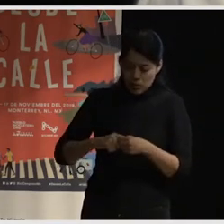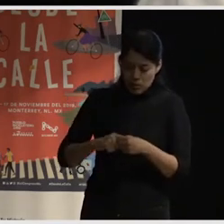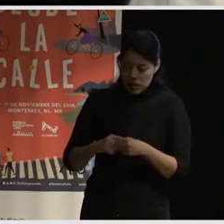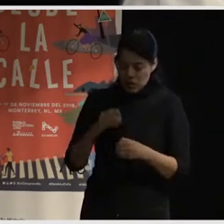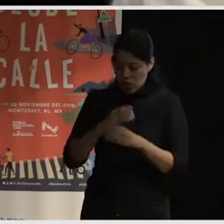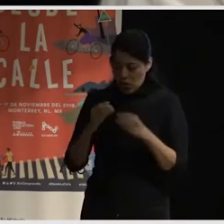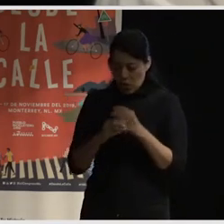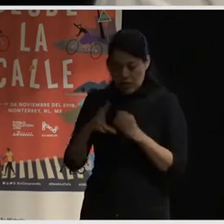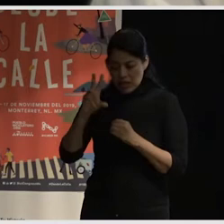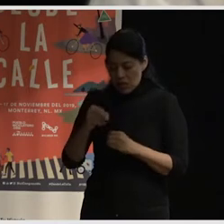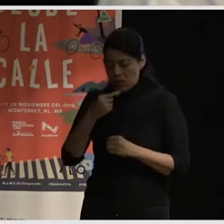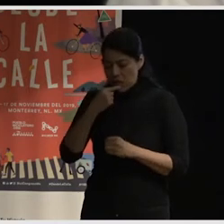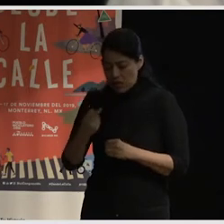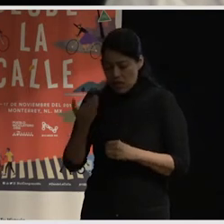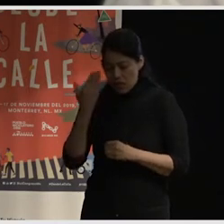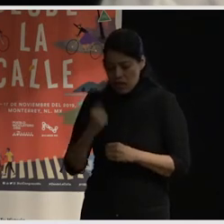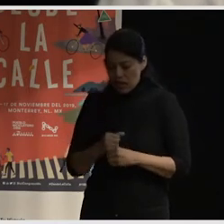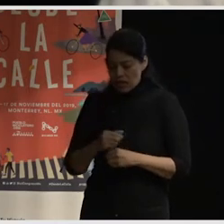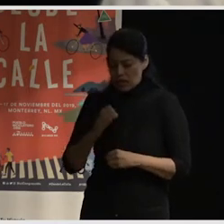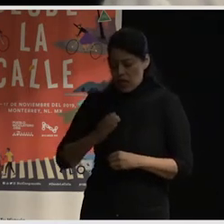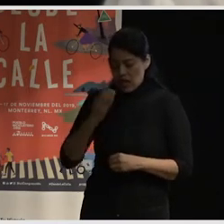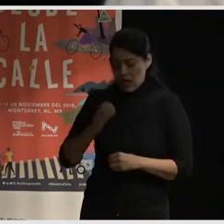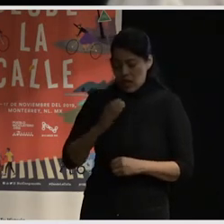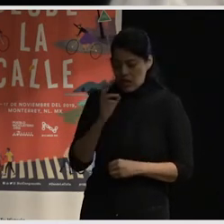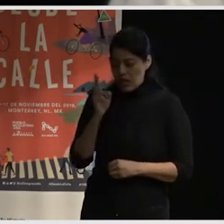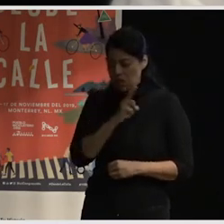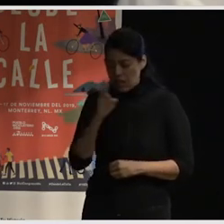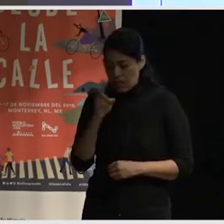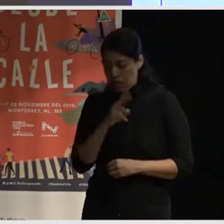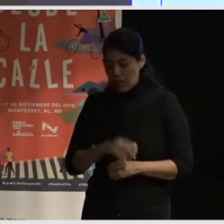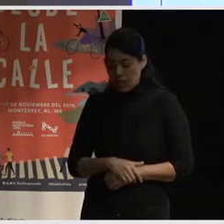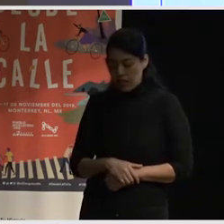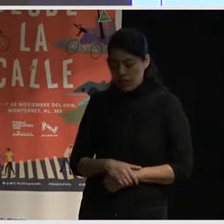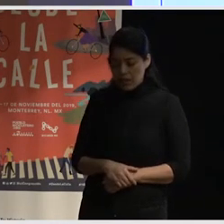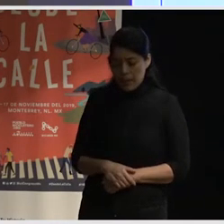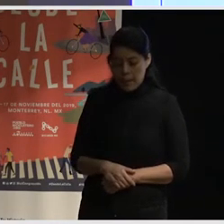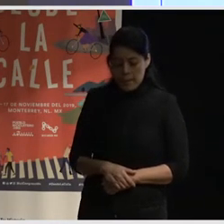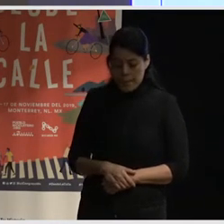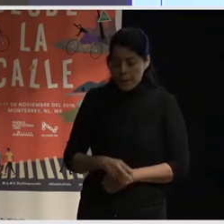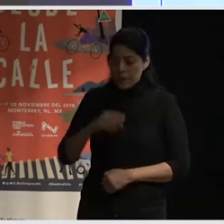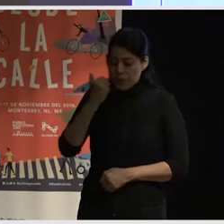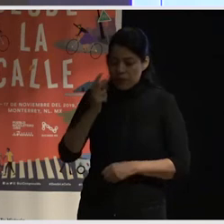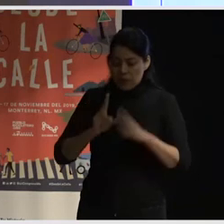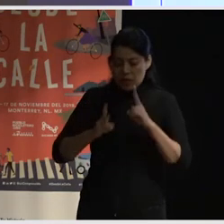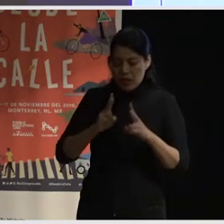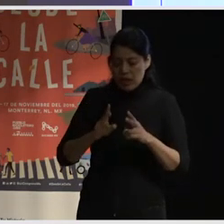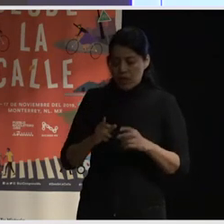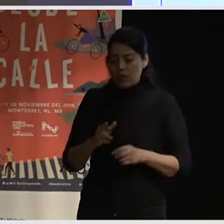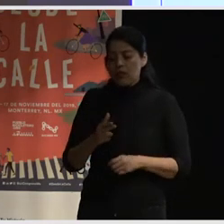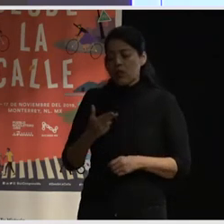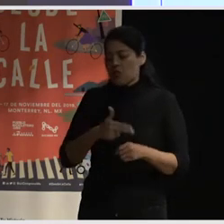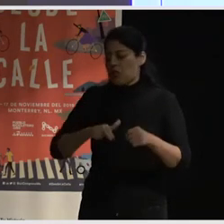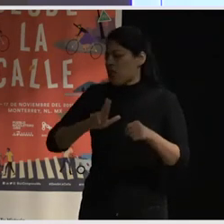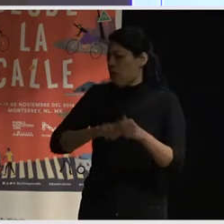se han dicho al tema de la discusión de la calidad del aire es quiero hablar de esta híper normalización que